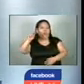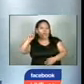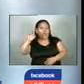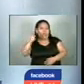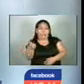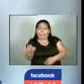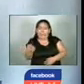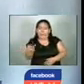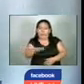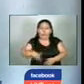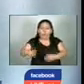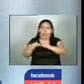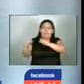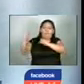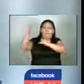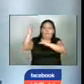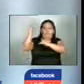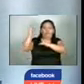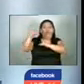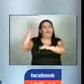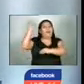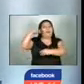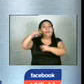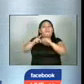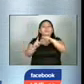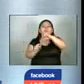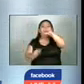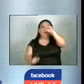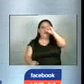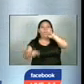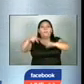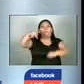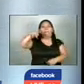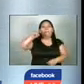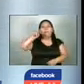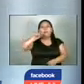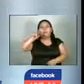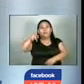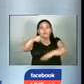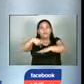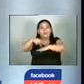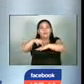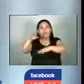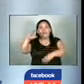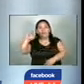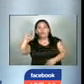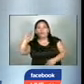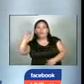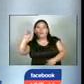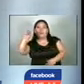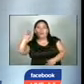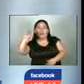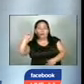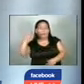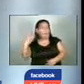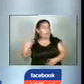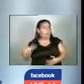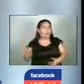del Centro Comercial Plaza Centro. Esta la información que se tiene. Ya fue controlado este